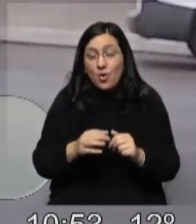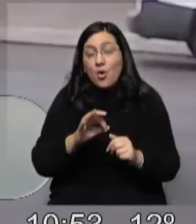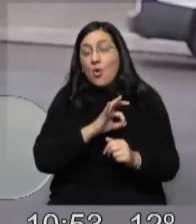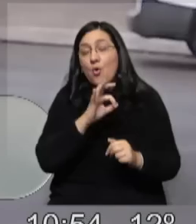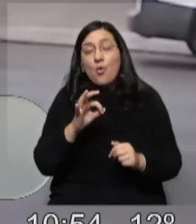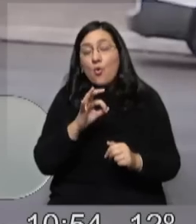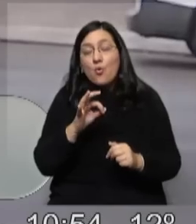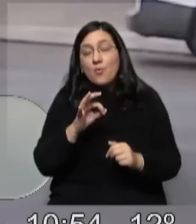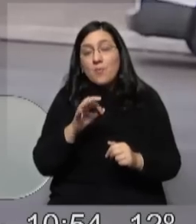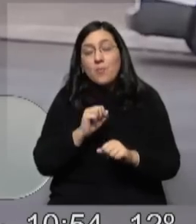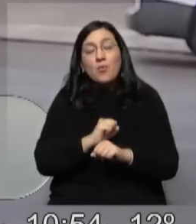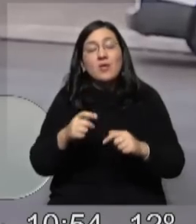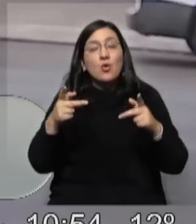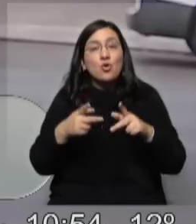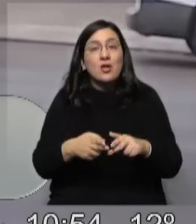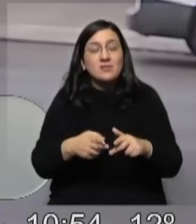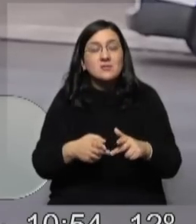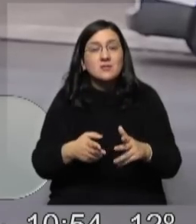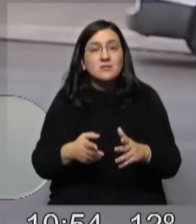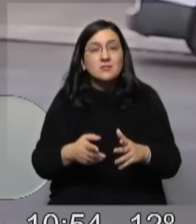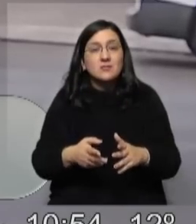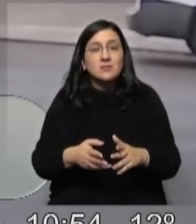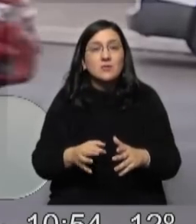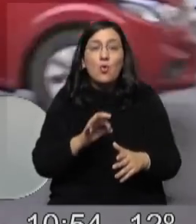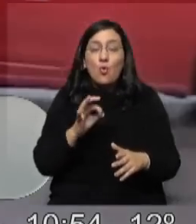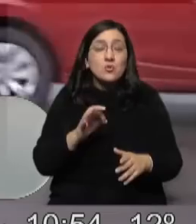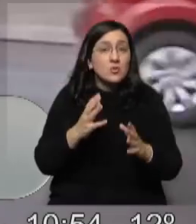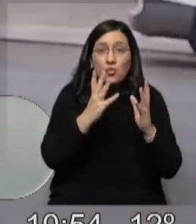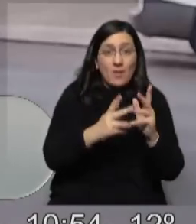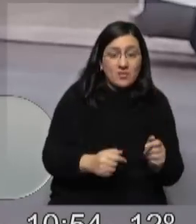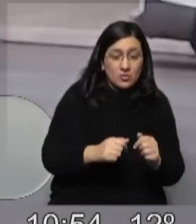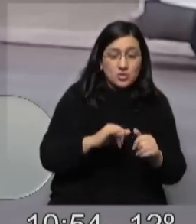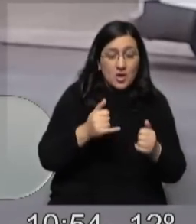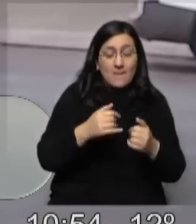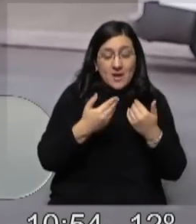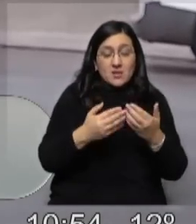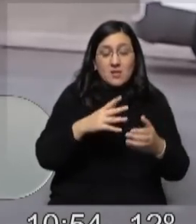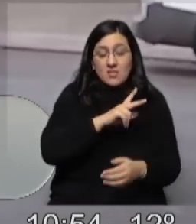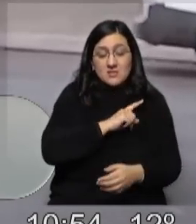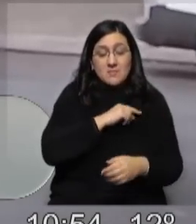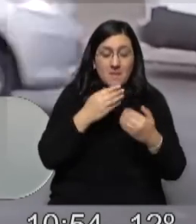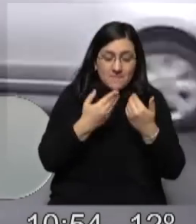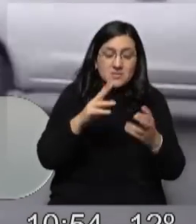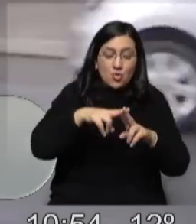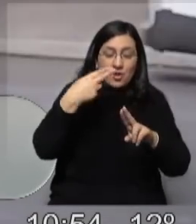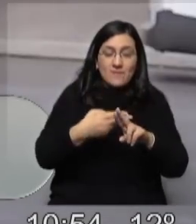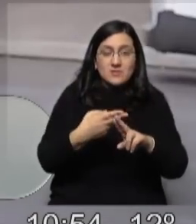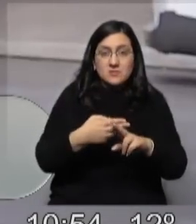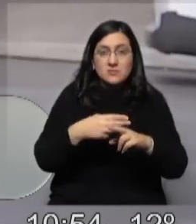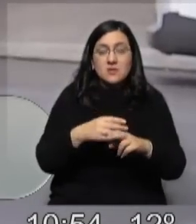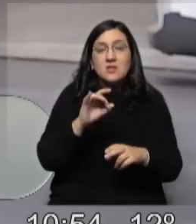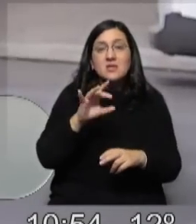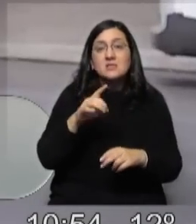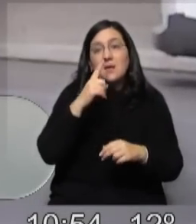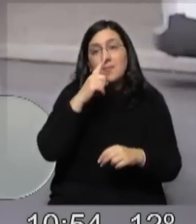ejecución para que esto se pueda, digamos, cortar, se pueda terminar? ¿O automáticamente ya a partir de diciembre arranca nuevamente el contrato y esos